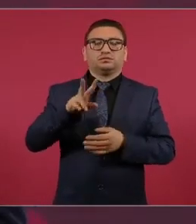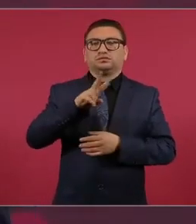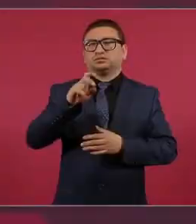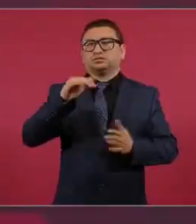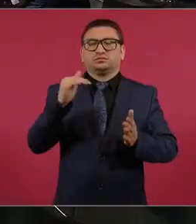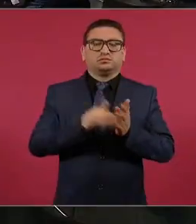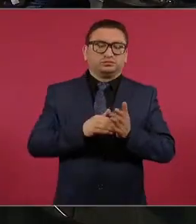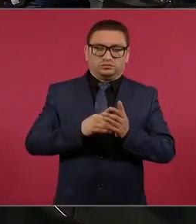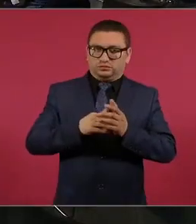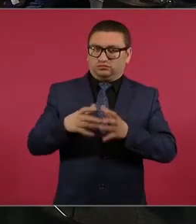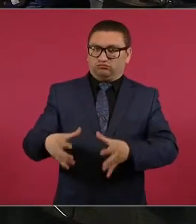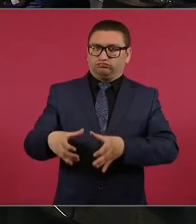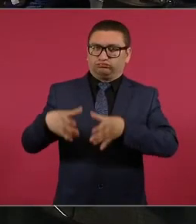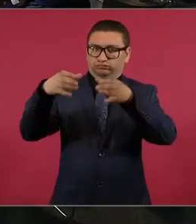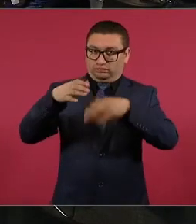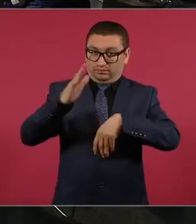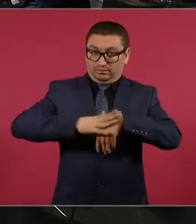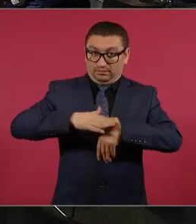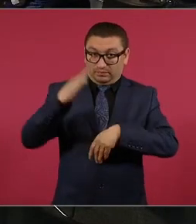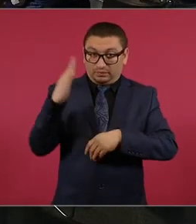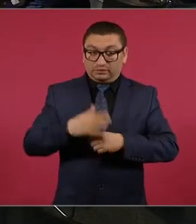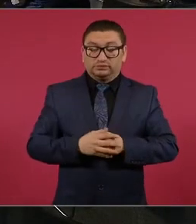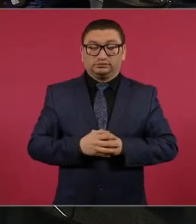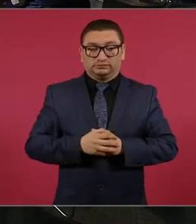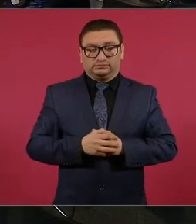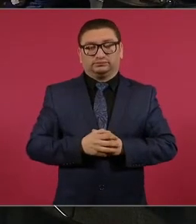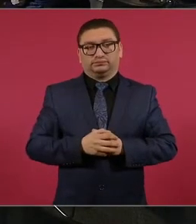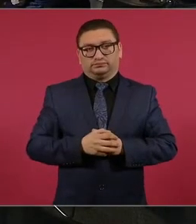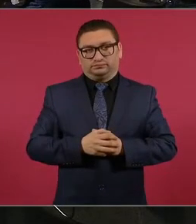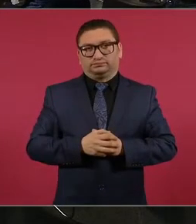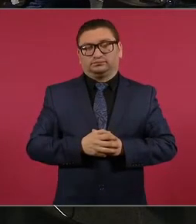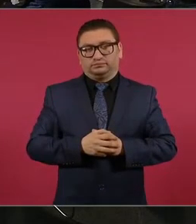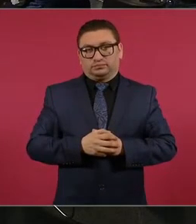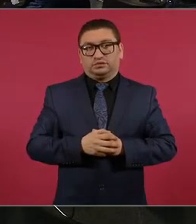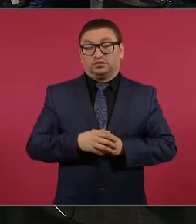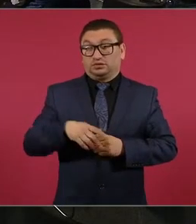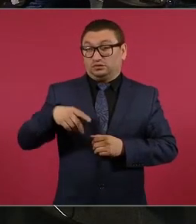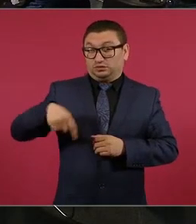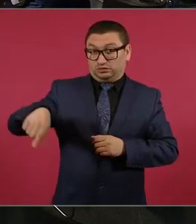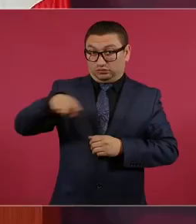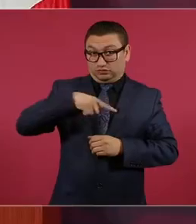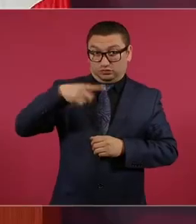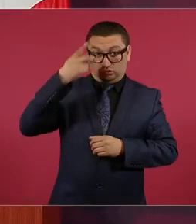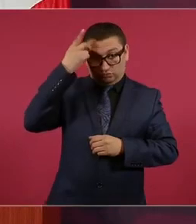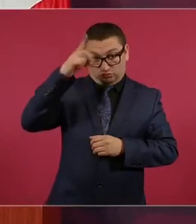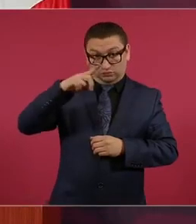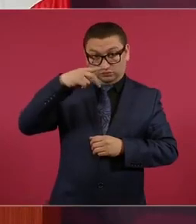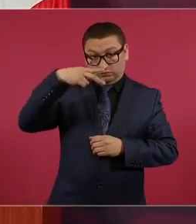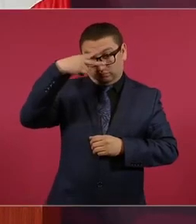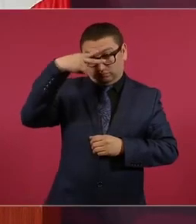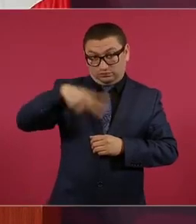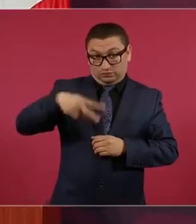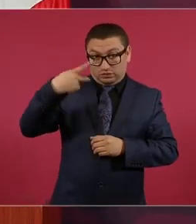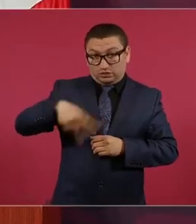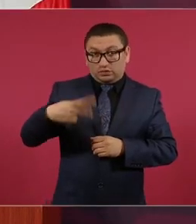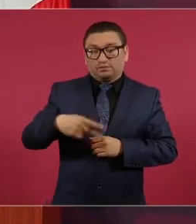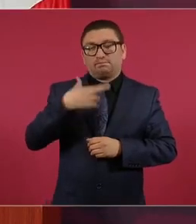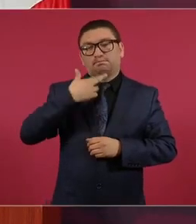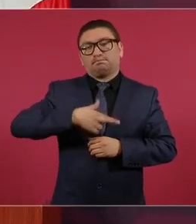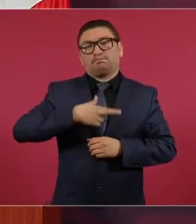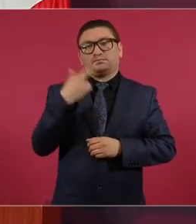barriles más pues este y si son mexicanos